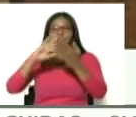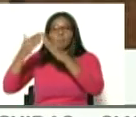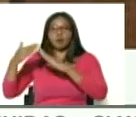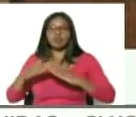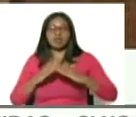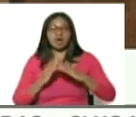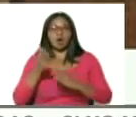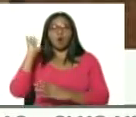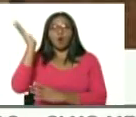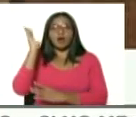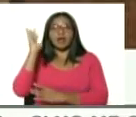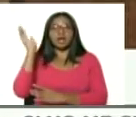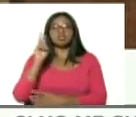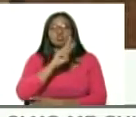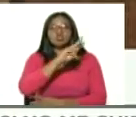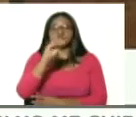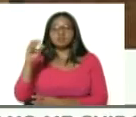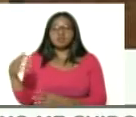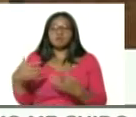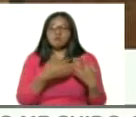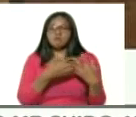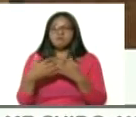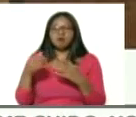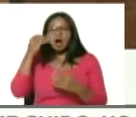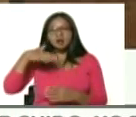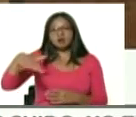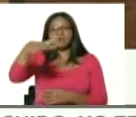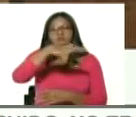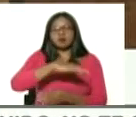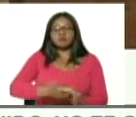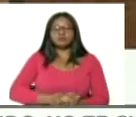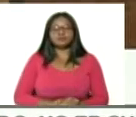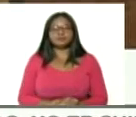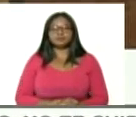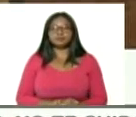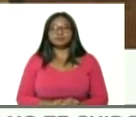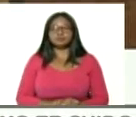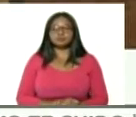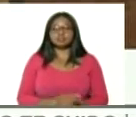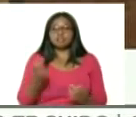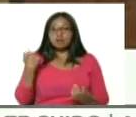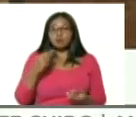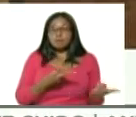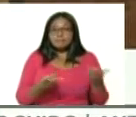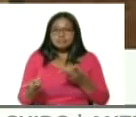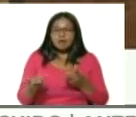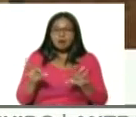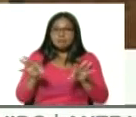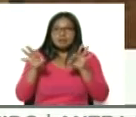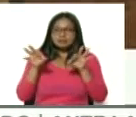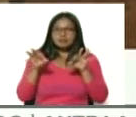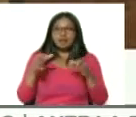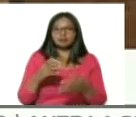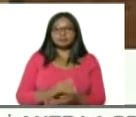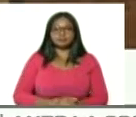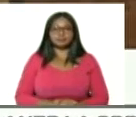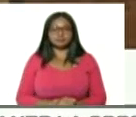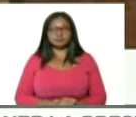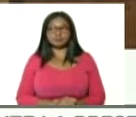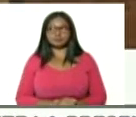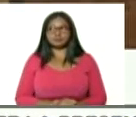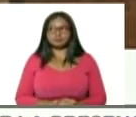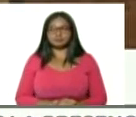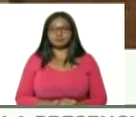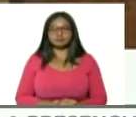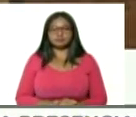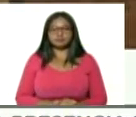Congreso Bicentenario de los Pueblos. Tenemos varios invitados, vamos a hablar de temas importantes. He invitado especialmente